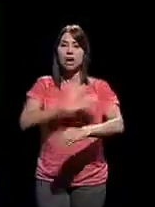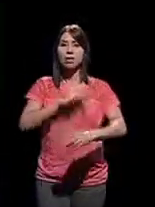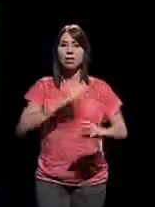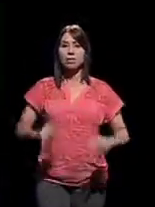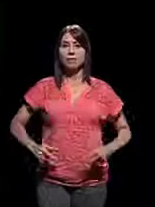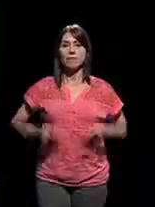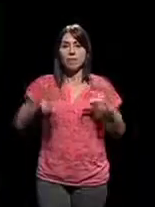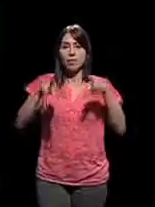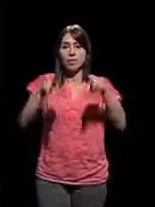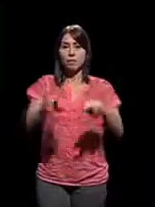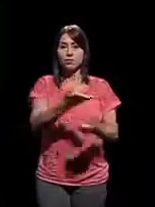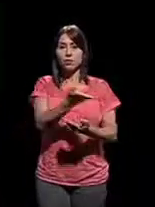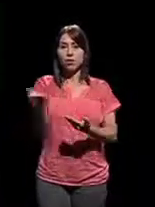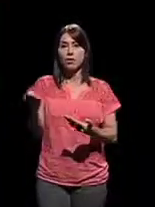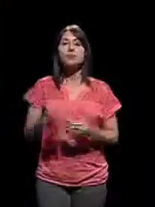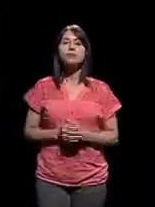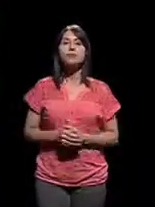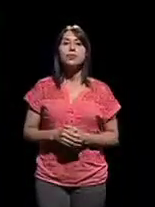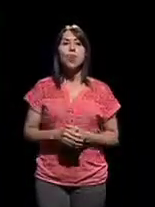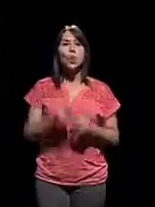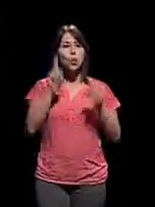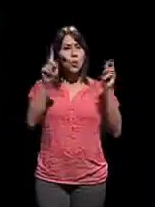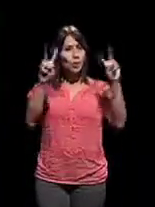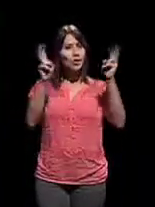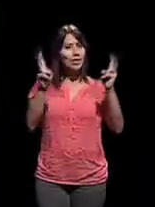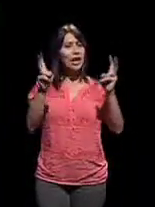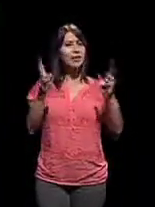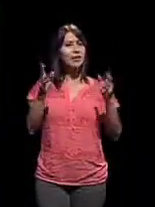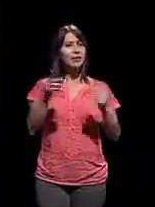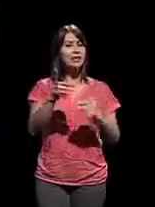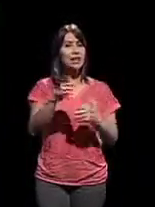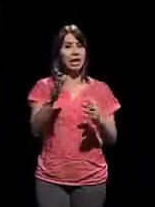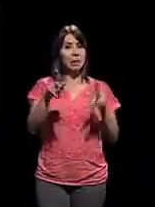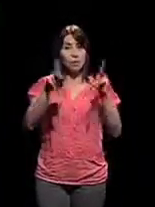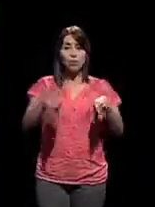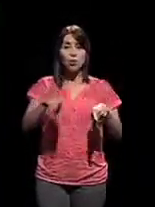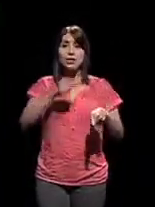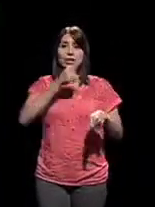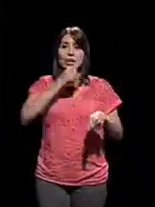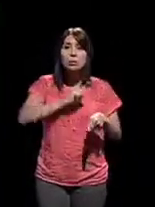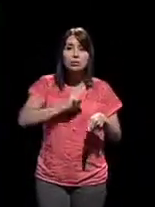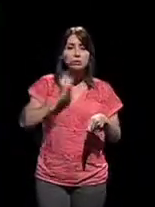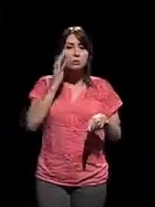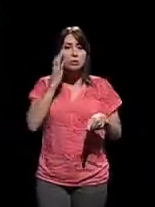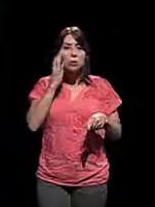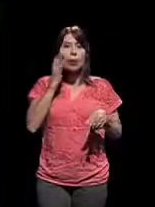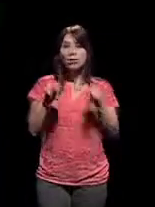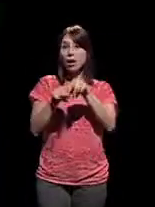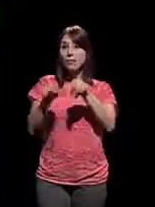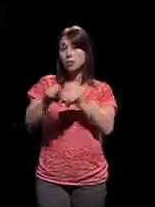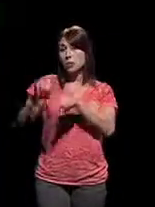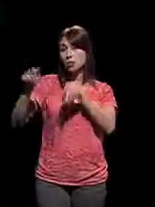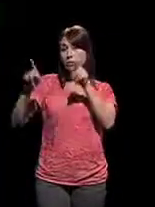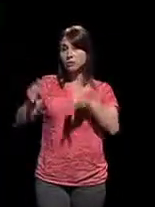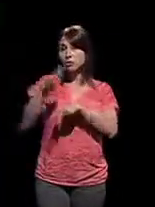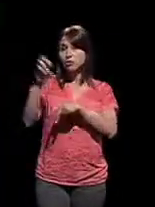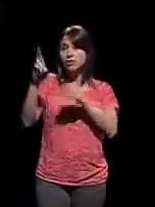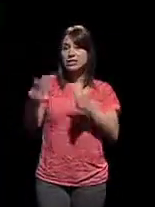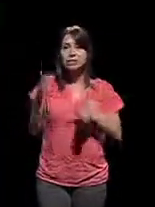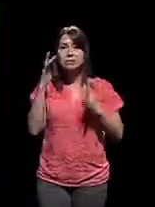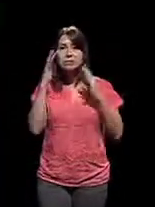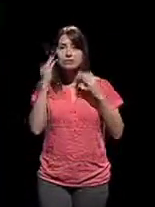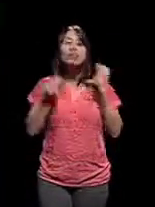vida de este colectivo. Uno de los temas que más preocupa no solo a la población adulta mayor, sino al resto de los costarricenses